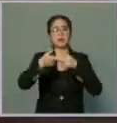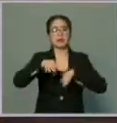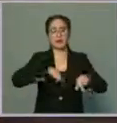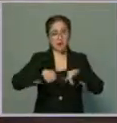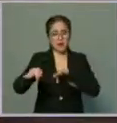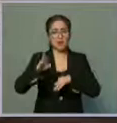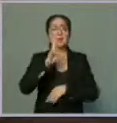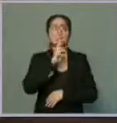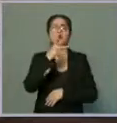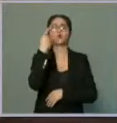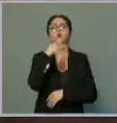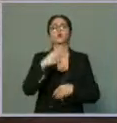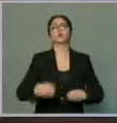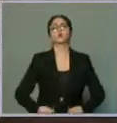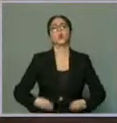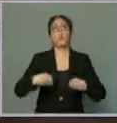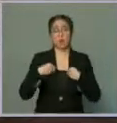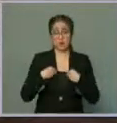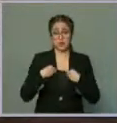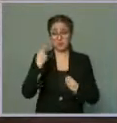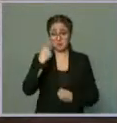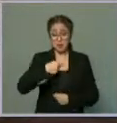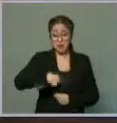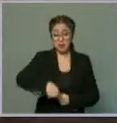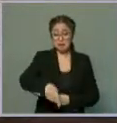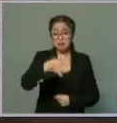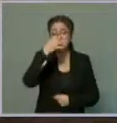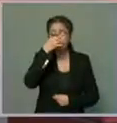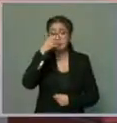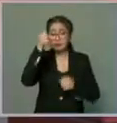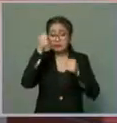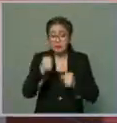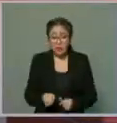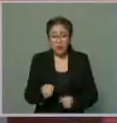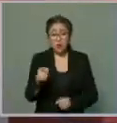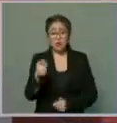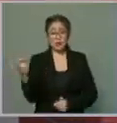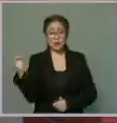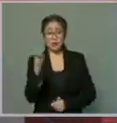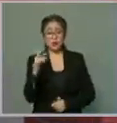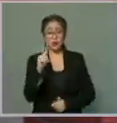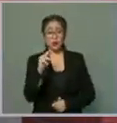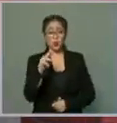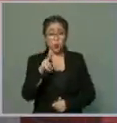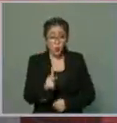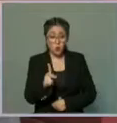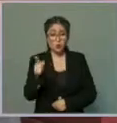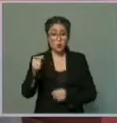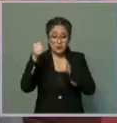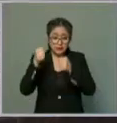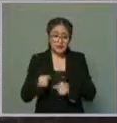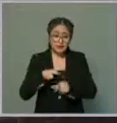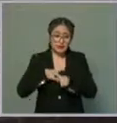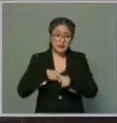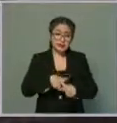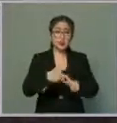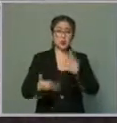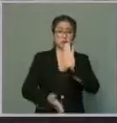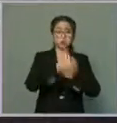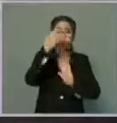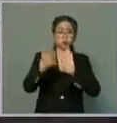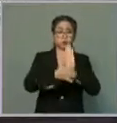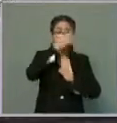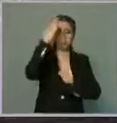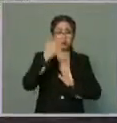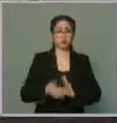de vida, pero inclusive si esto se llegara a dar, ¿crees que sea probable que Trump siga insistiendo con el muro? El tema del muro va a